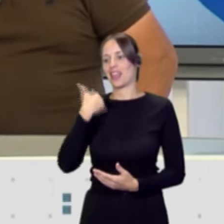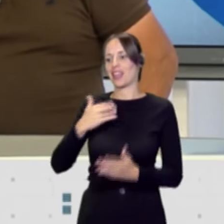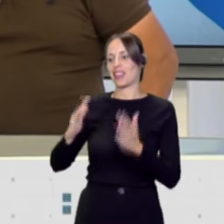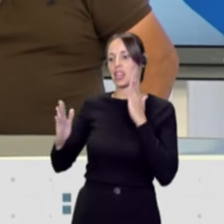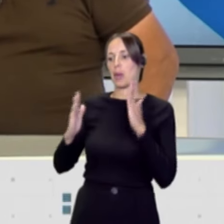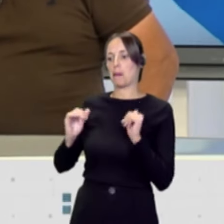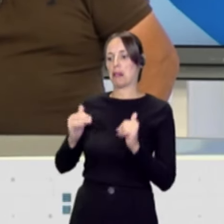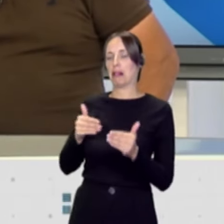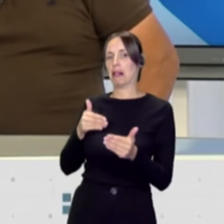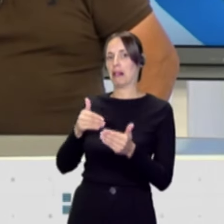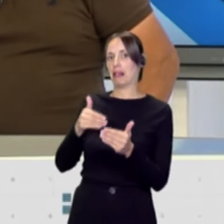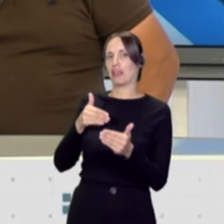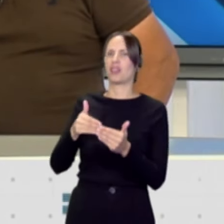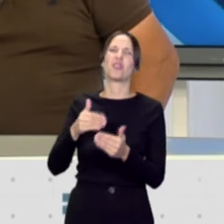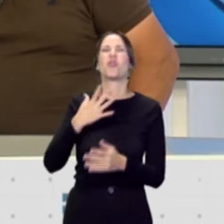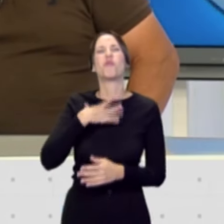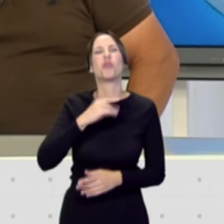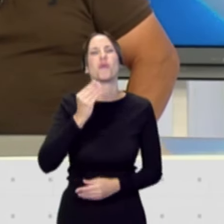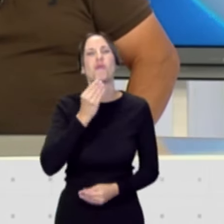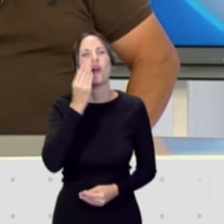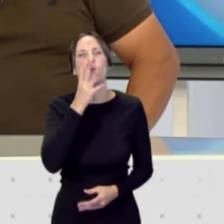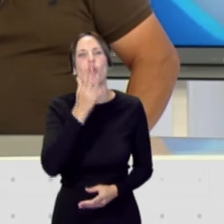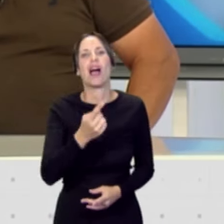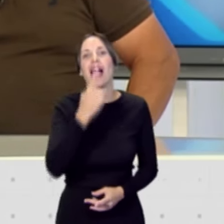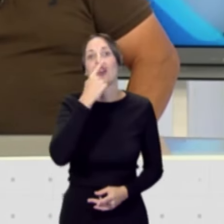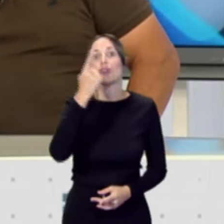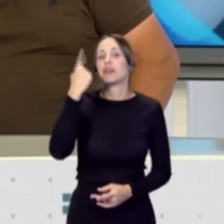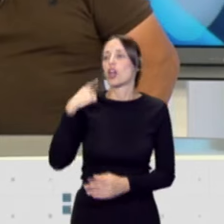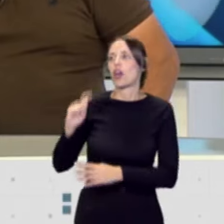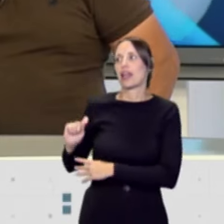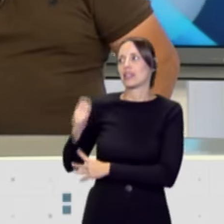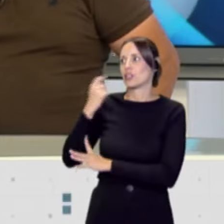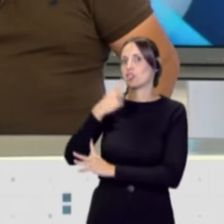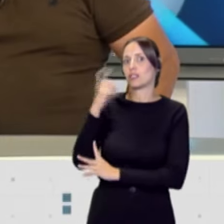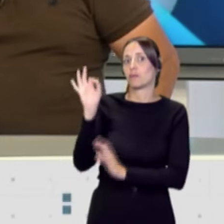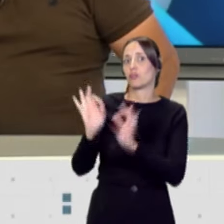ser mejor, ¿no? Porque el año pasado lograron un éxito absoluto, que fue ascender